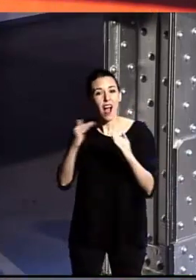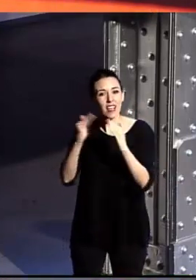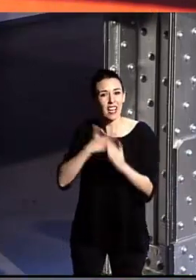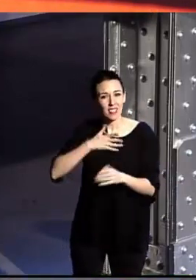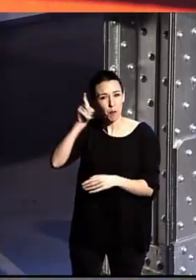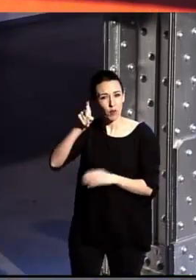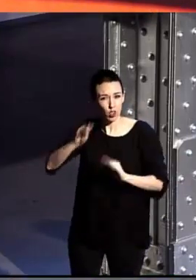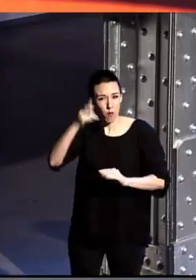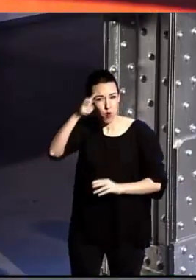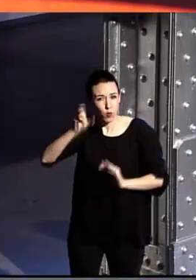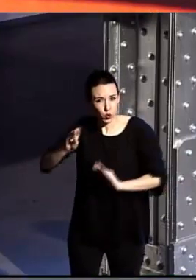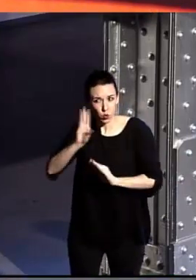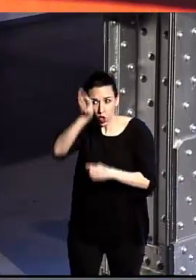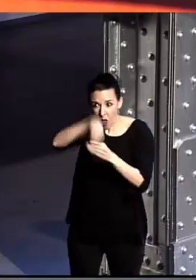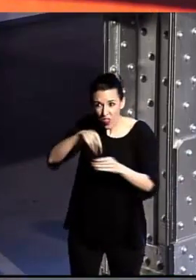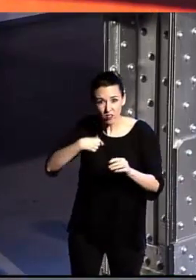su pueblo,